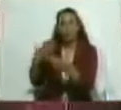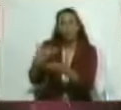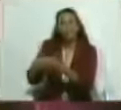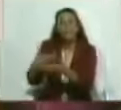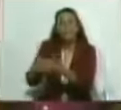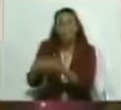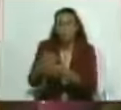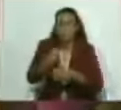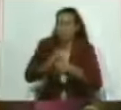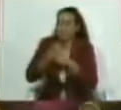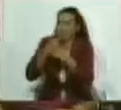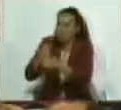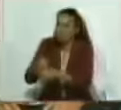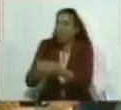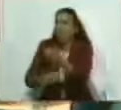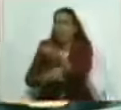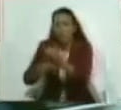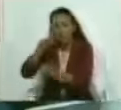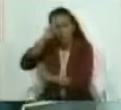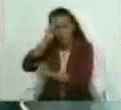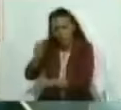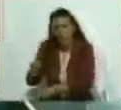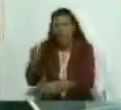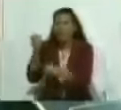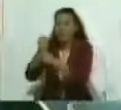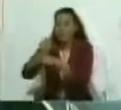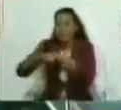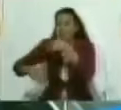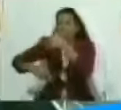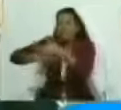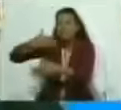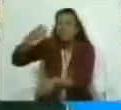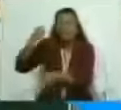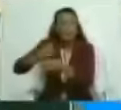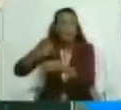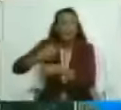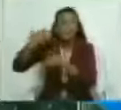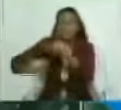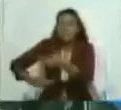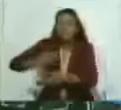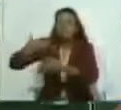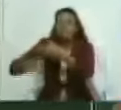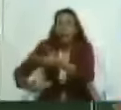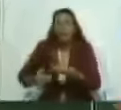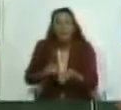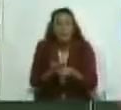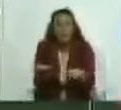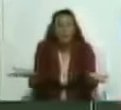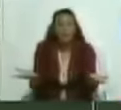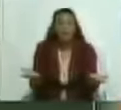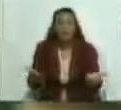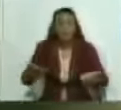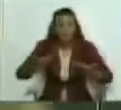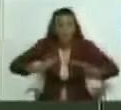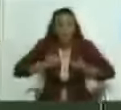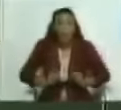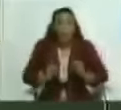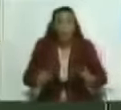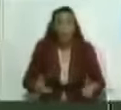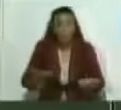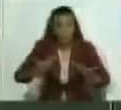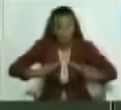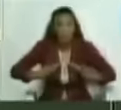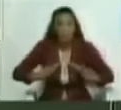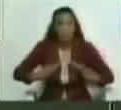de solidaridad y de reconocimiento a todo ese esfuerzo que siempre hacen para brindarnos